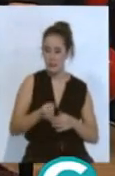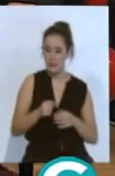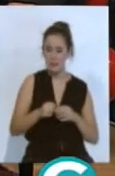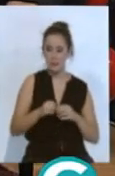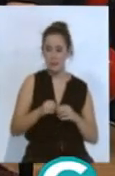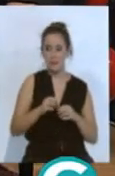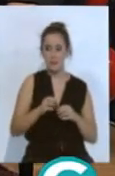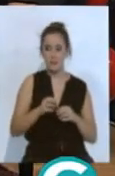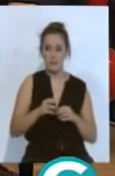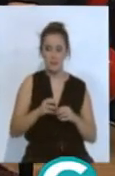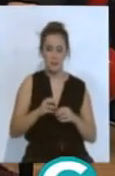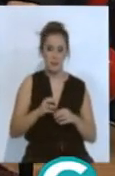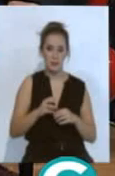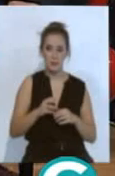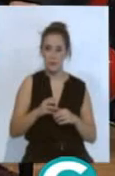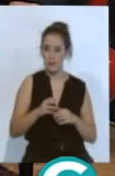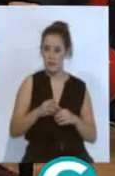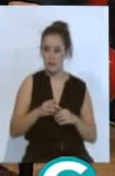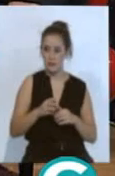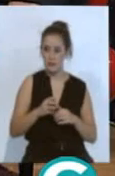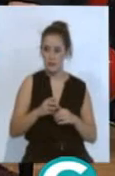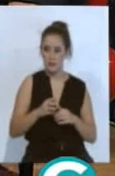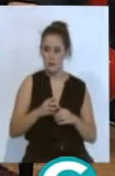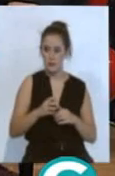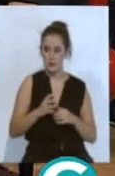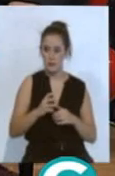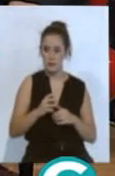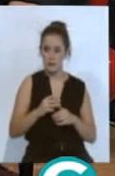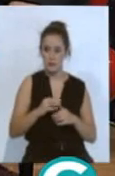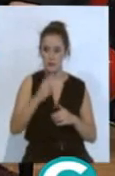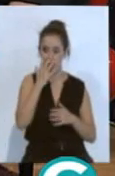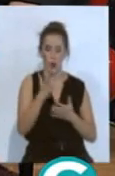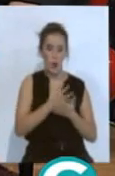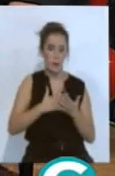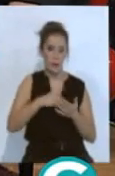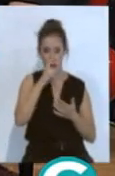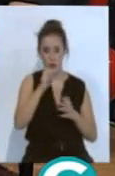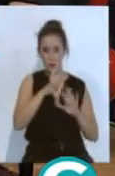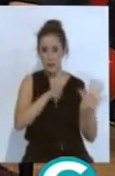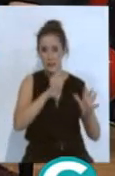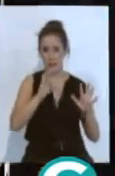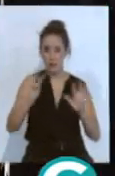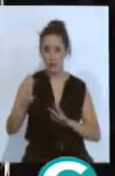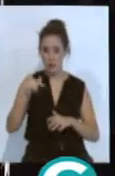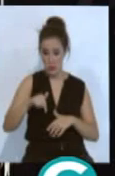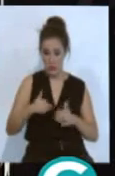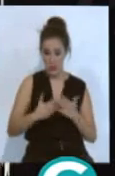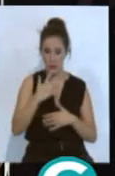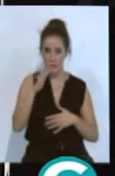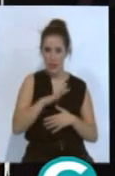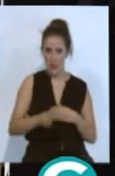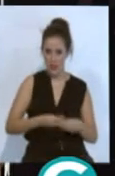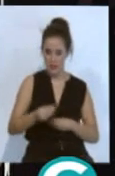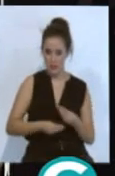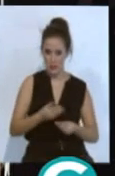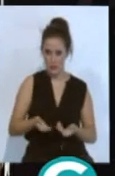cuanto menos, mejor. Él le gustaba eso. Ay, por ahí, mira, por ejemplo, hay coplas que se cantaron en el año 98 que hoy día parece que se ha hecho,